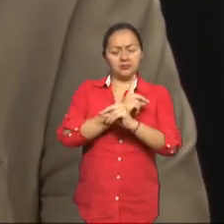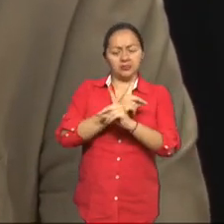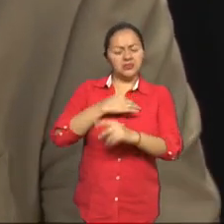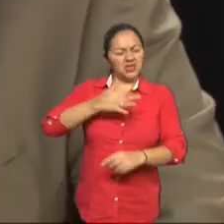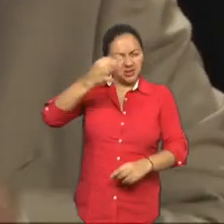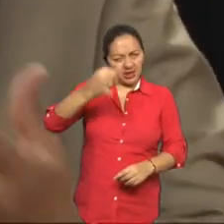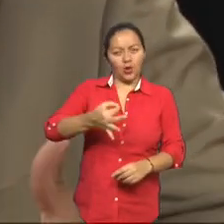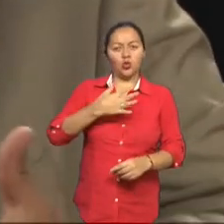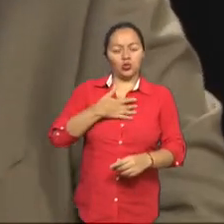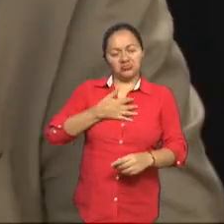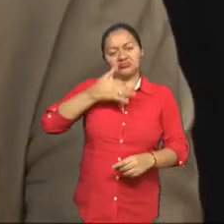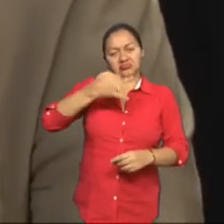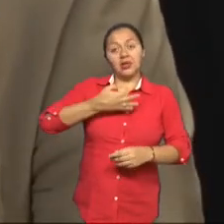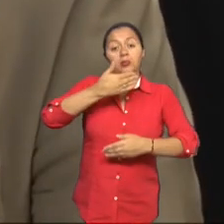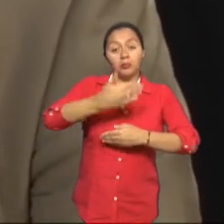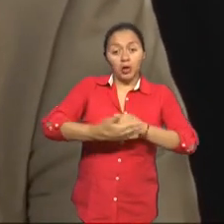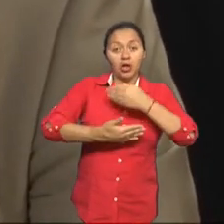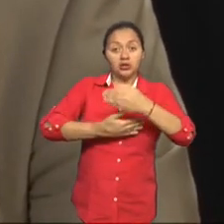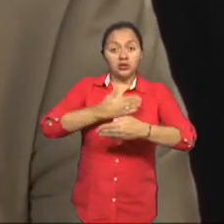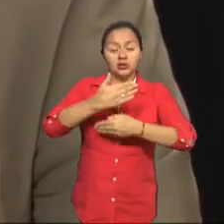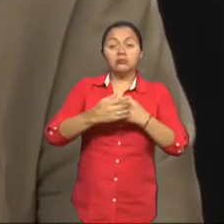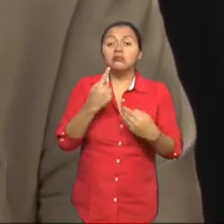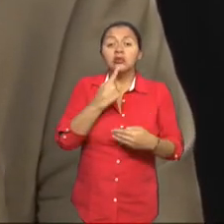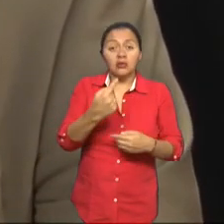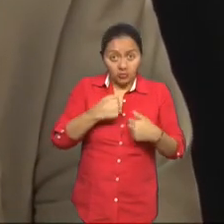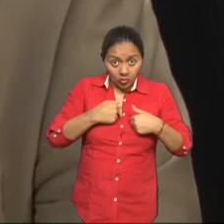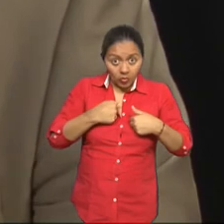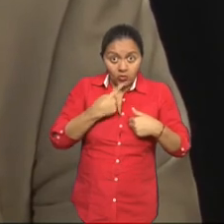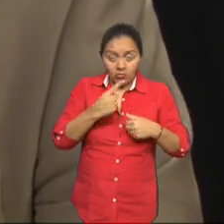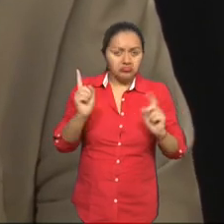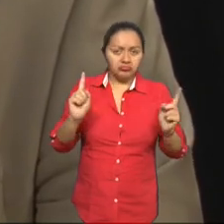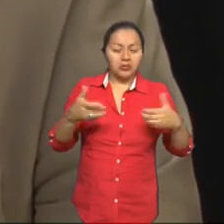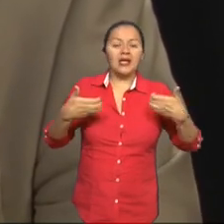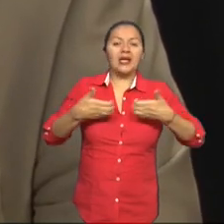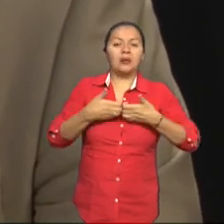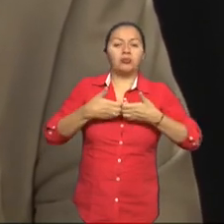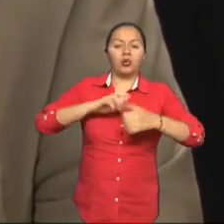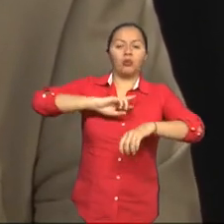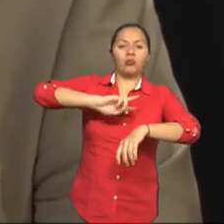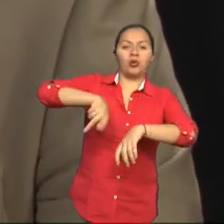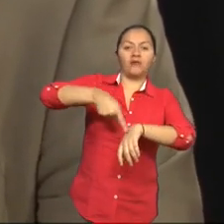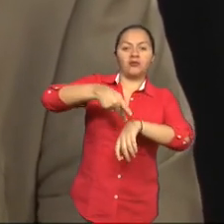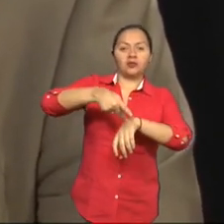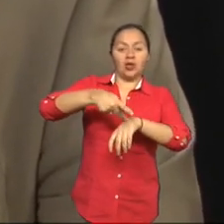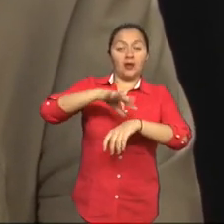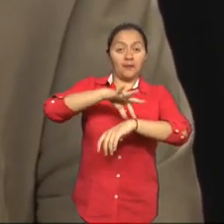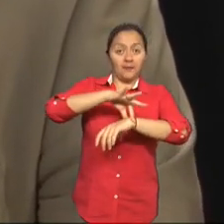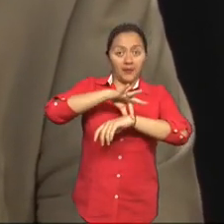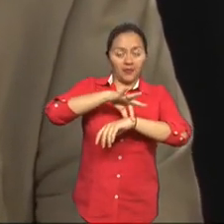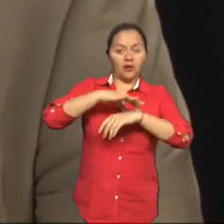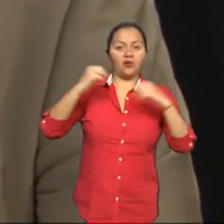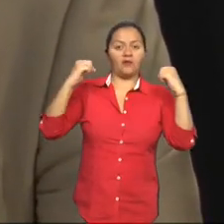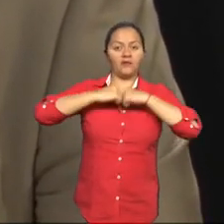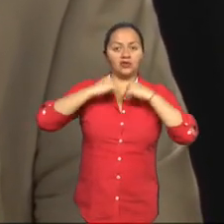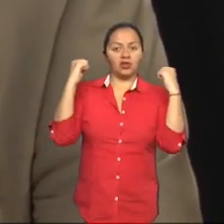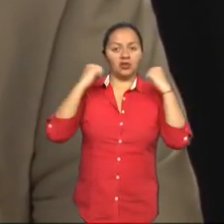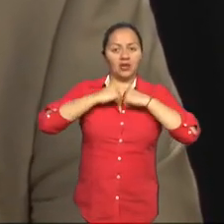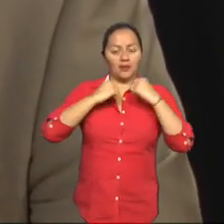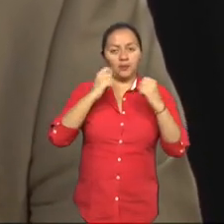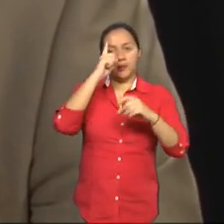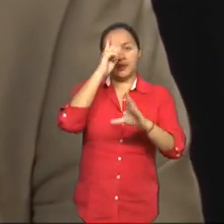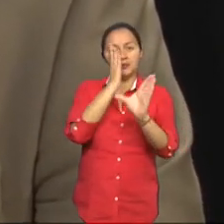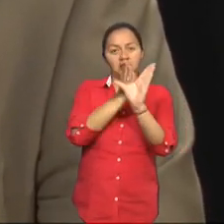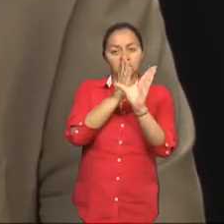a estar ahí porque según el proceso que se va dando, no lo digo yo, tenemos un equipo de profesionales, médicos, fisioterapistas,